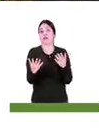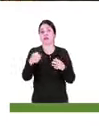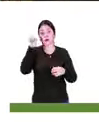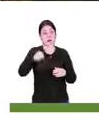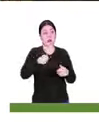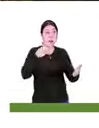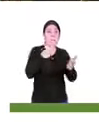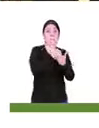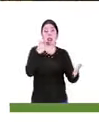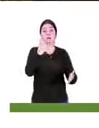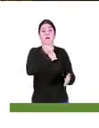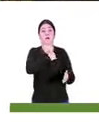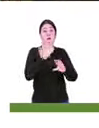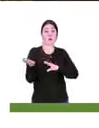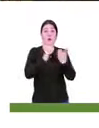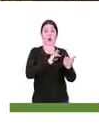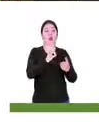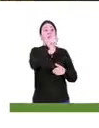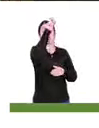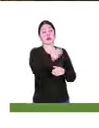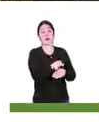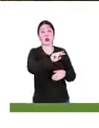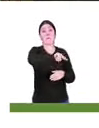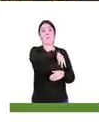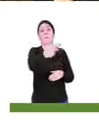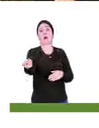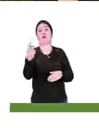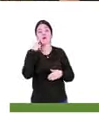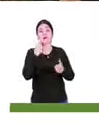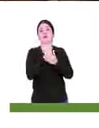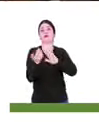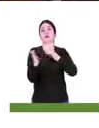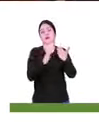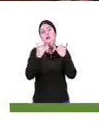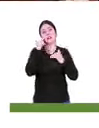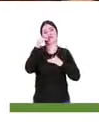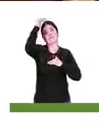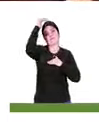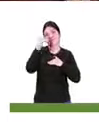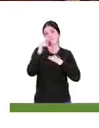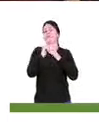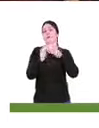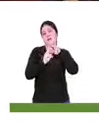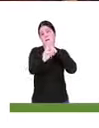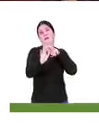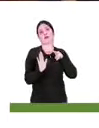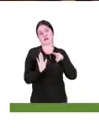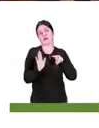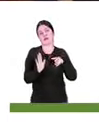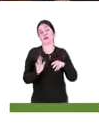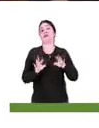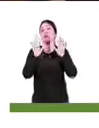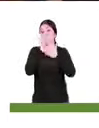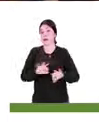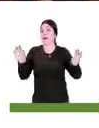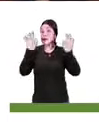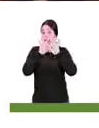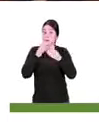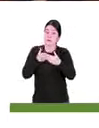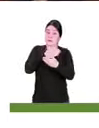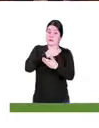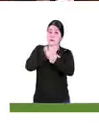mismos o matar a alguien más. Y por eso la importancia de esta reducción de la velocidad. Tan importante que de hecho, durante el